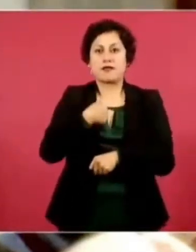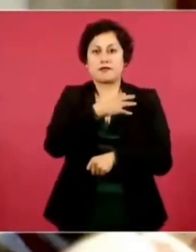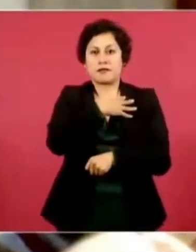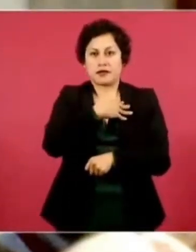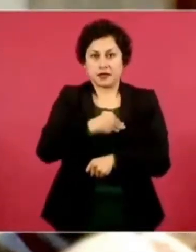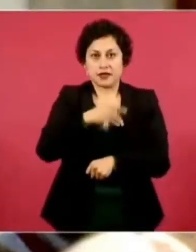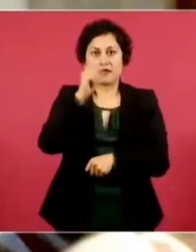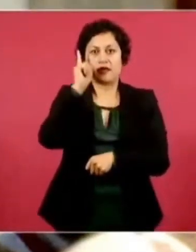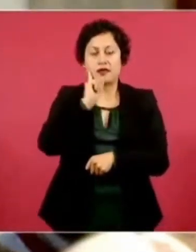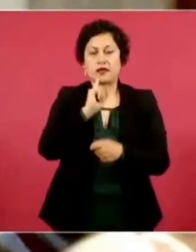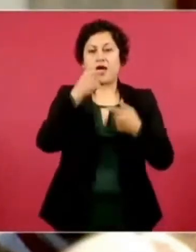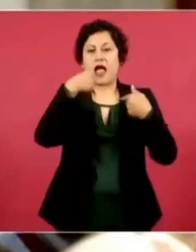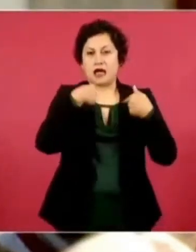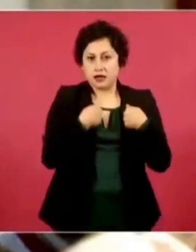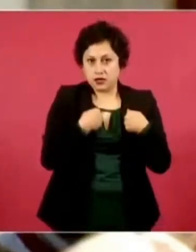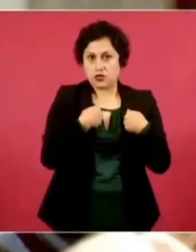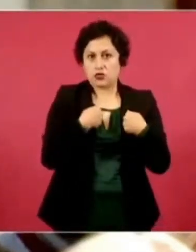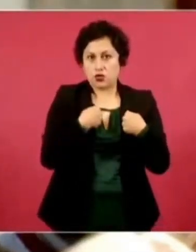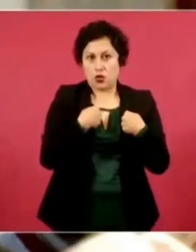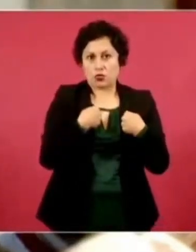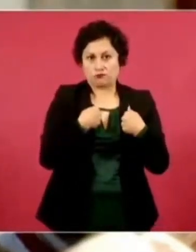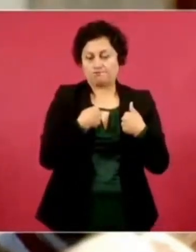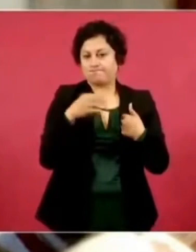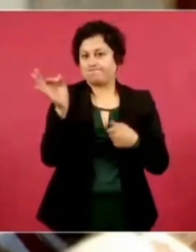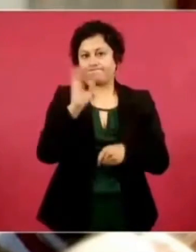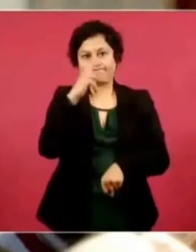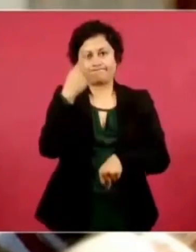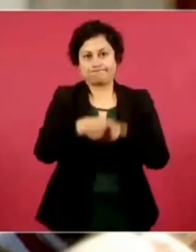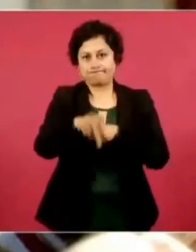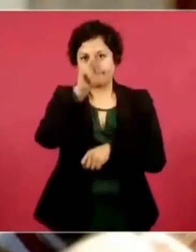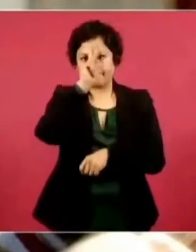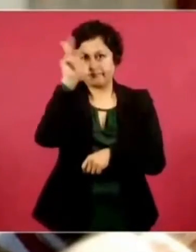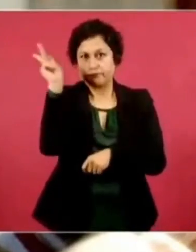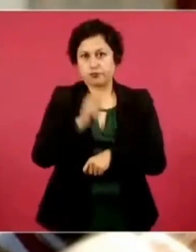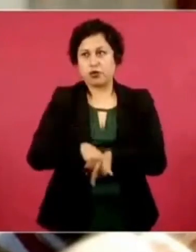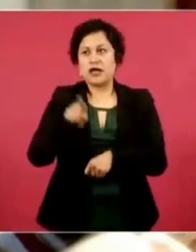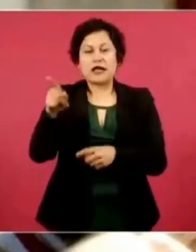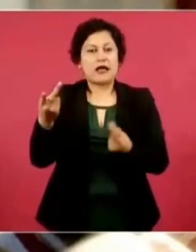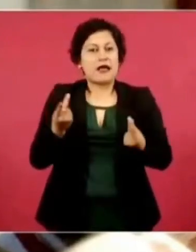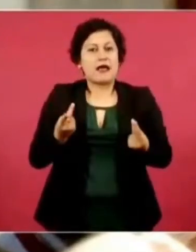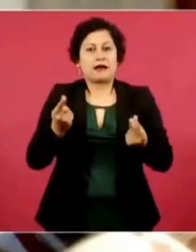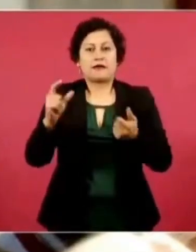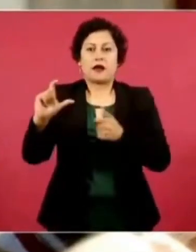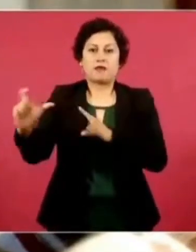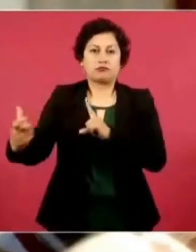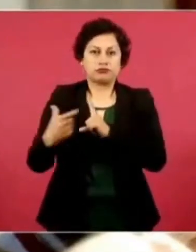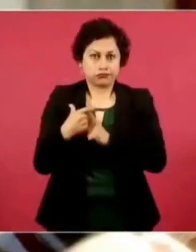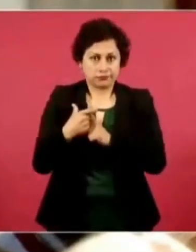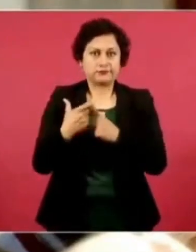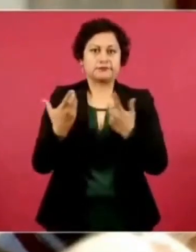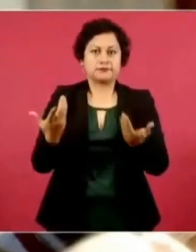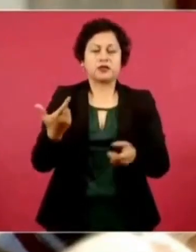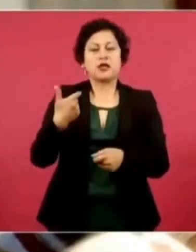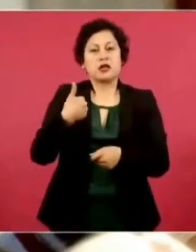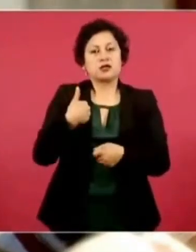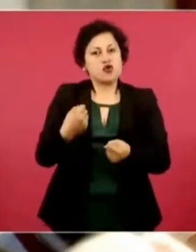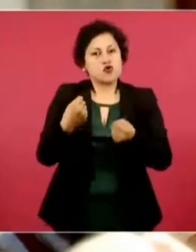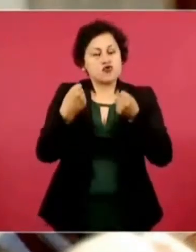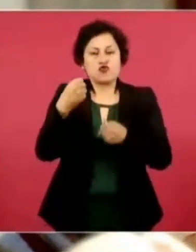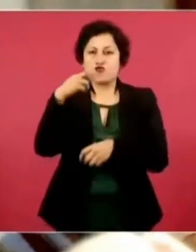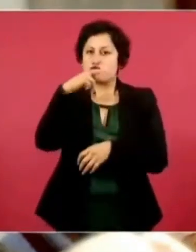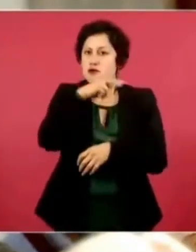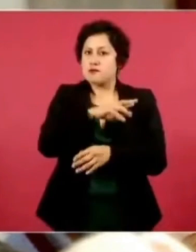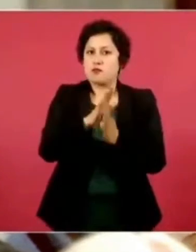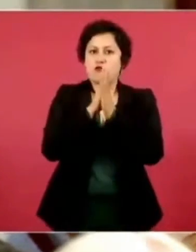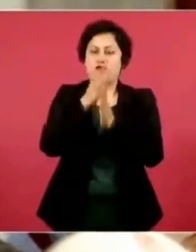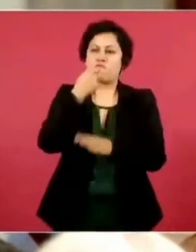Se activó un protocolo para resguardarme. Yo me aferré que la denuncia se levantara en la Fiscalía General de la